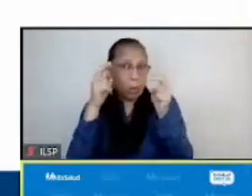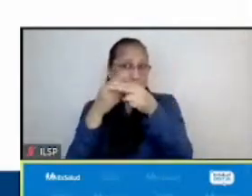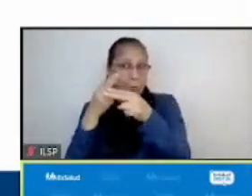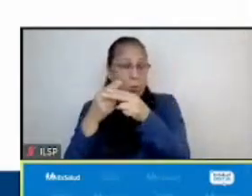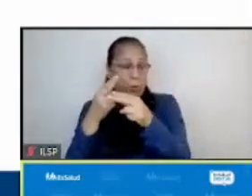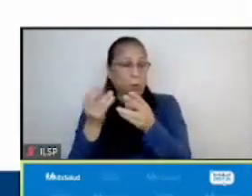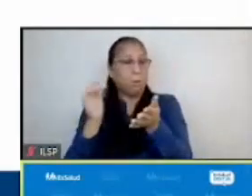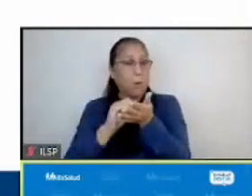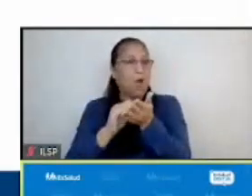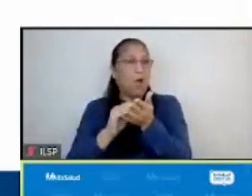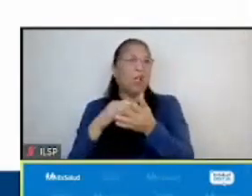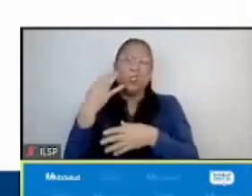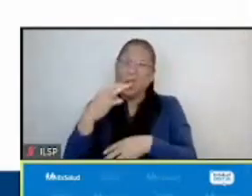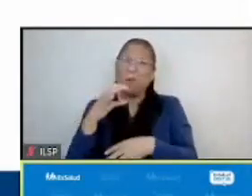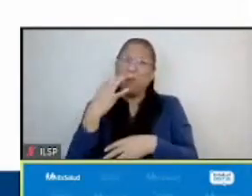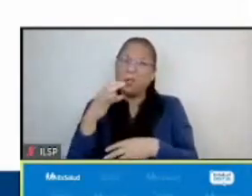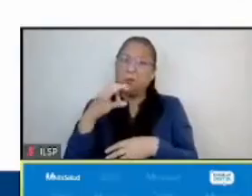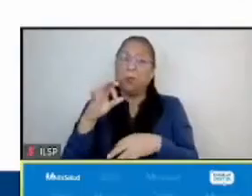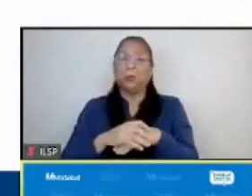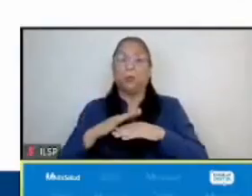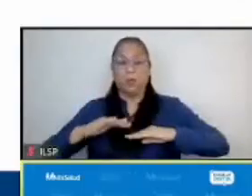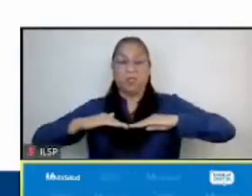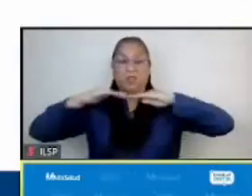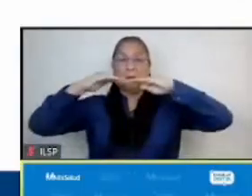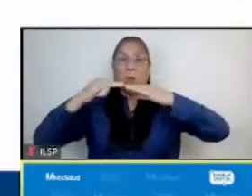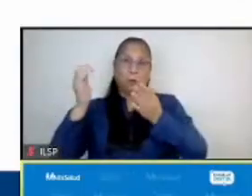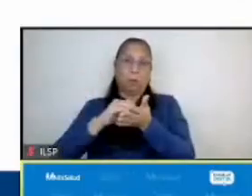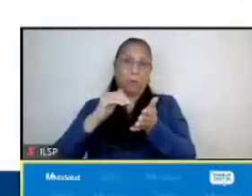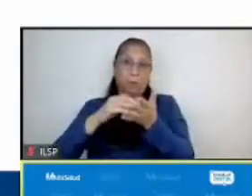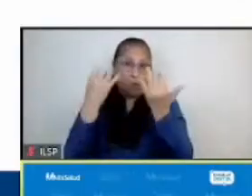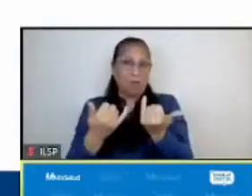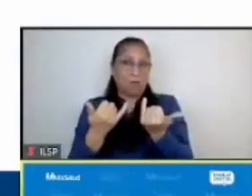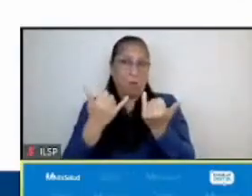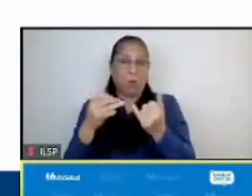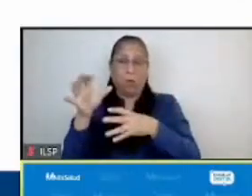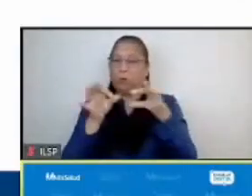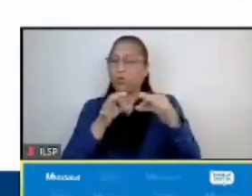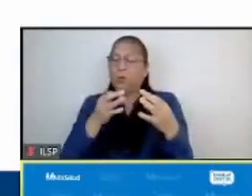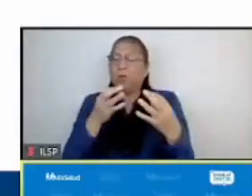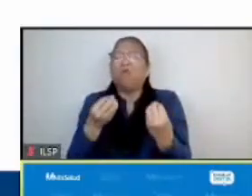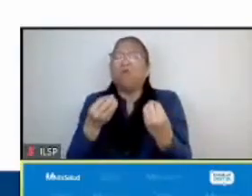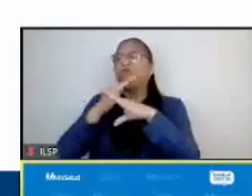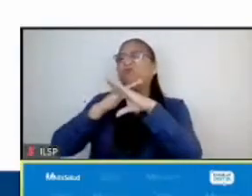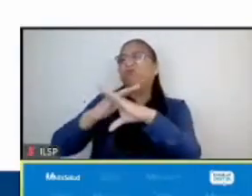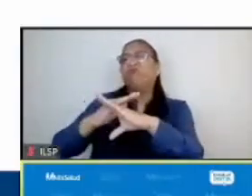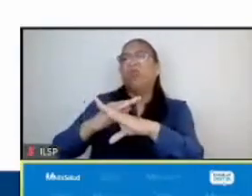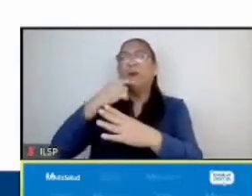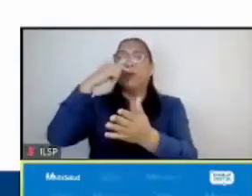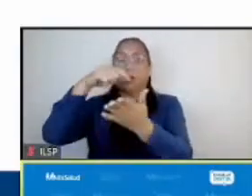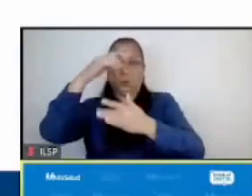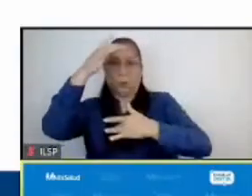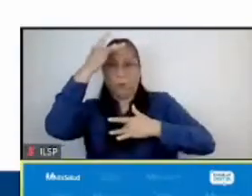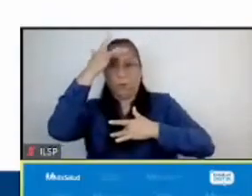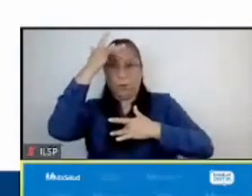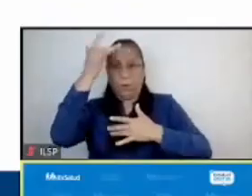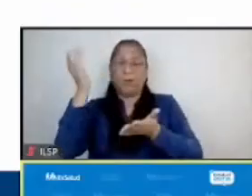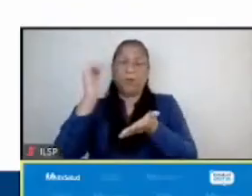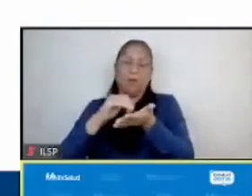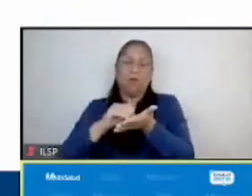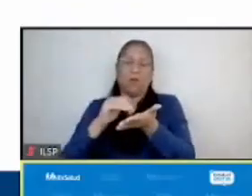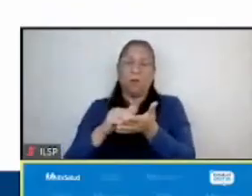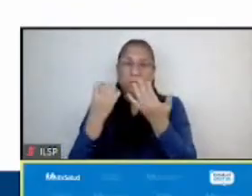como le digo, vía aérea alta es lo que más nos compete y es lo que vamos a hablar de las medidas preventivas, que es lo que más nos Es lo que nos ha llamado a